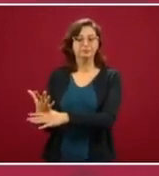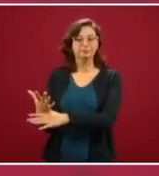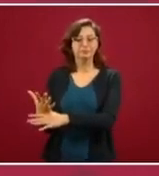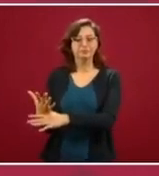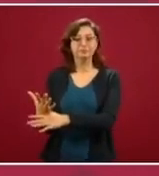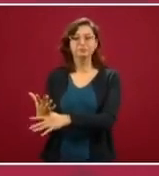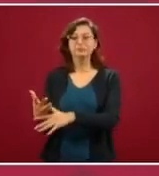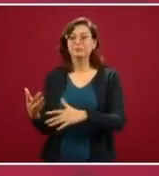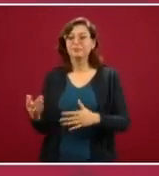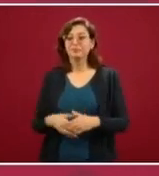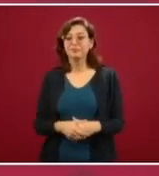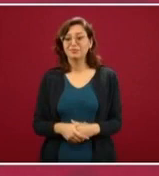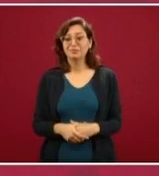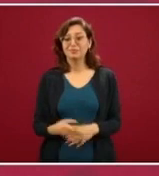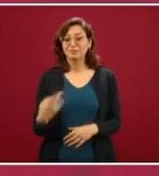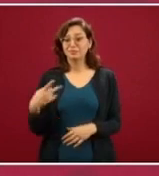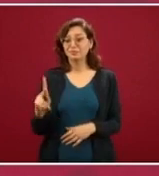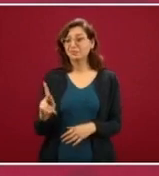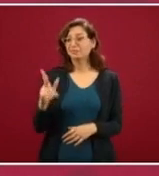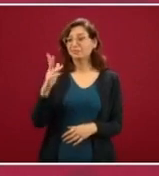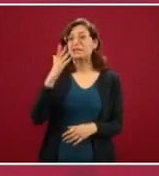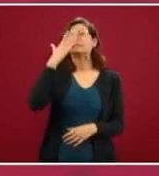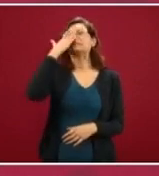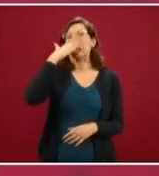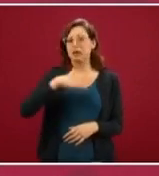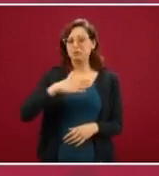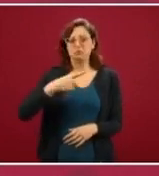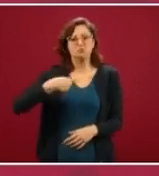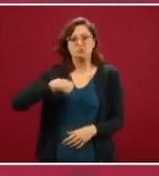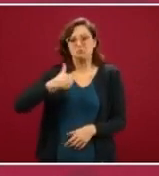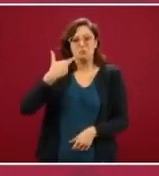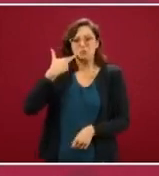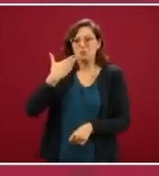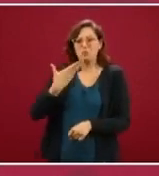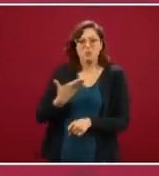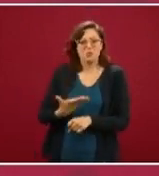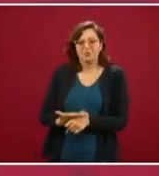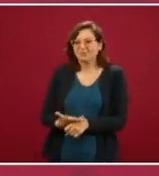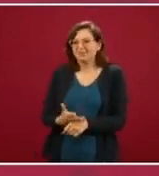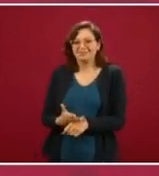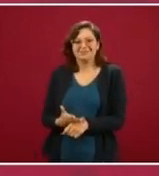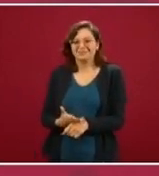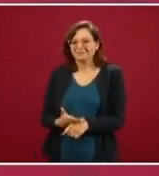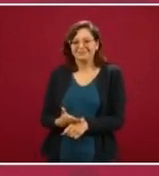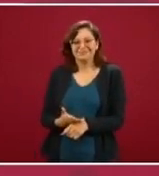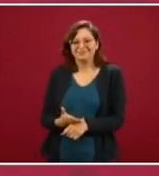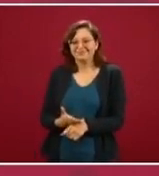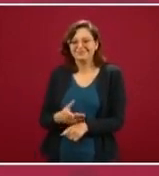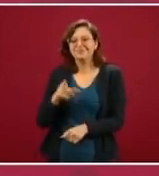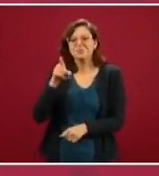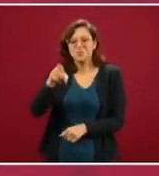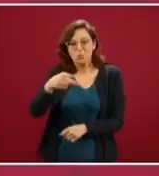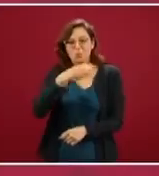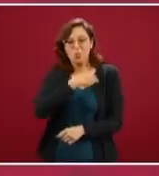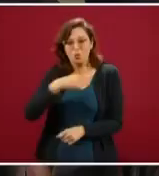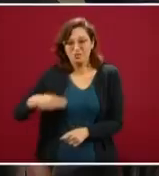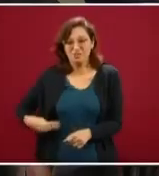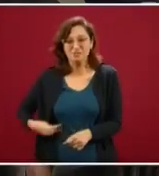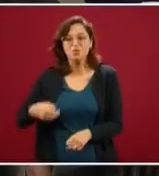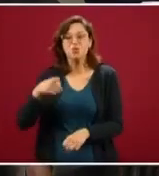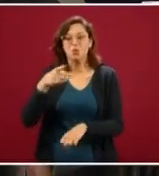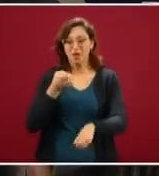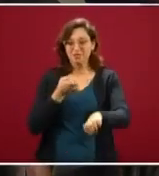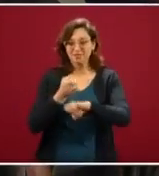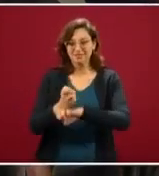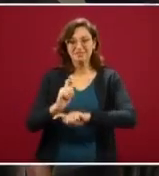Sí saben que no nos corresponde a nosotros, que tiene que ver con los municipios o con el Estado.